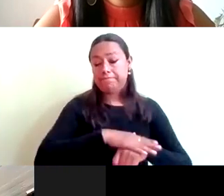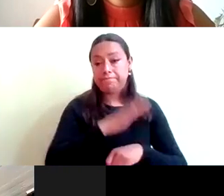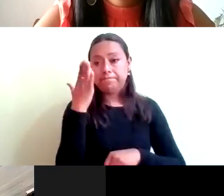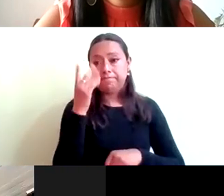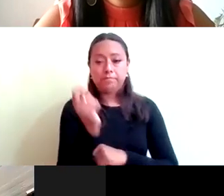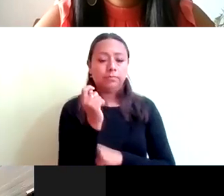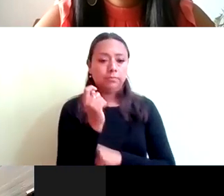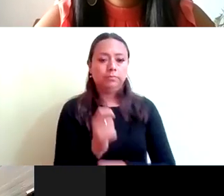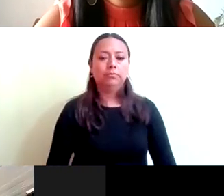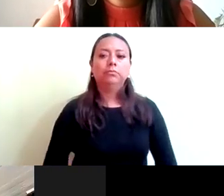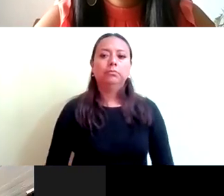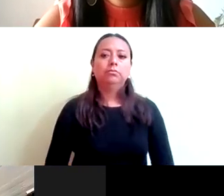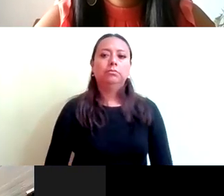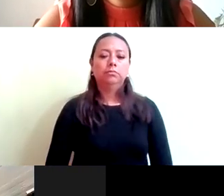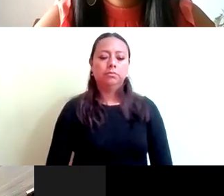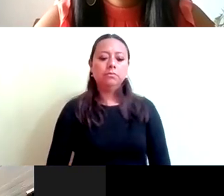la posible